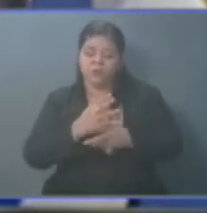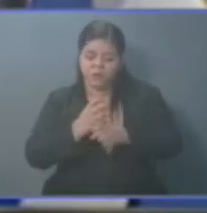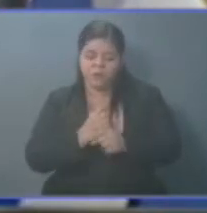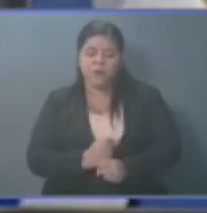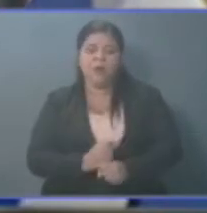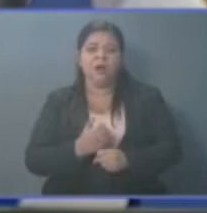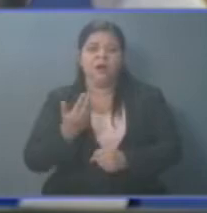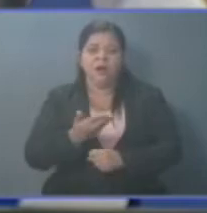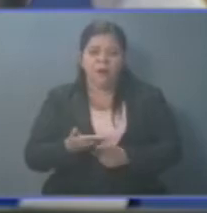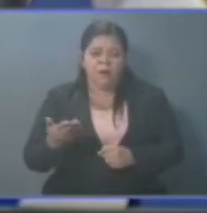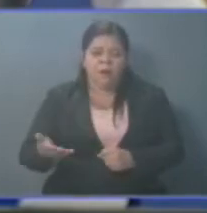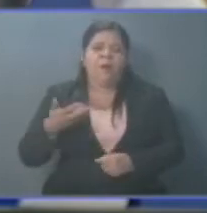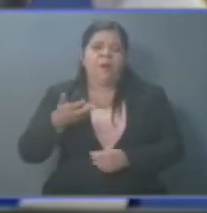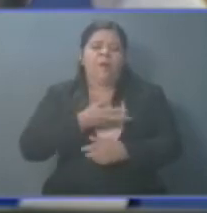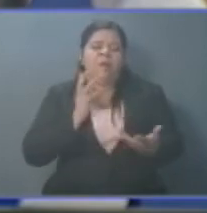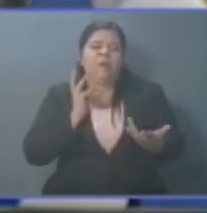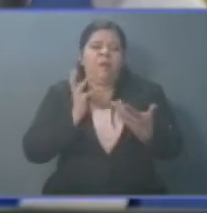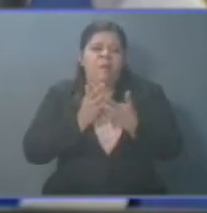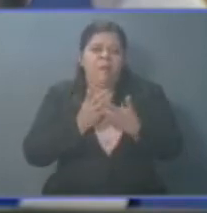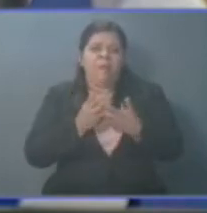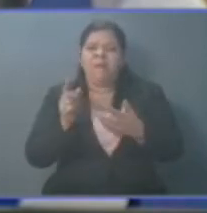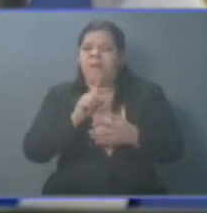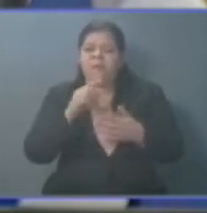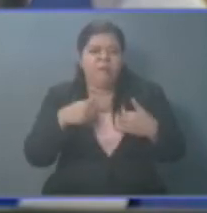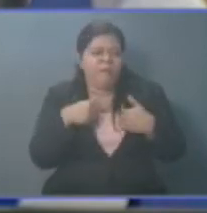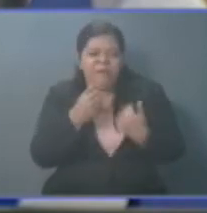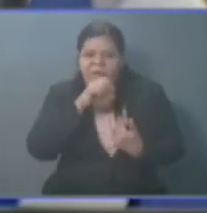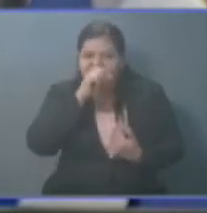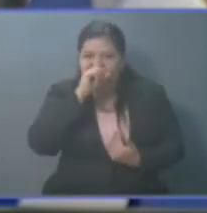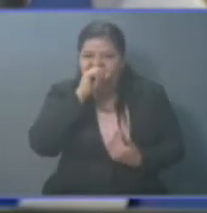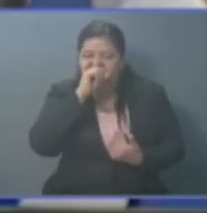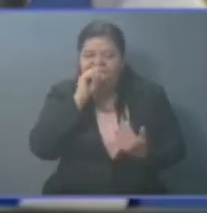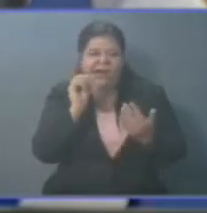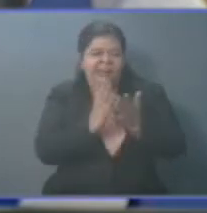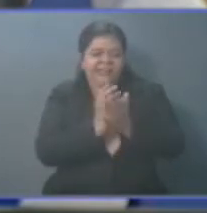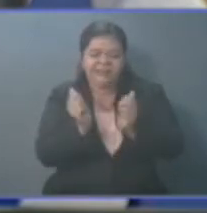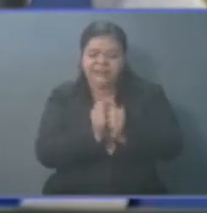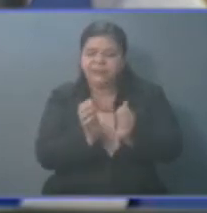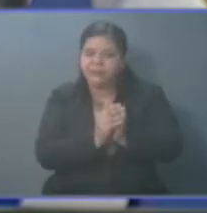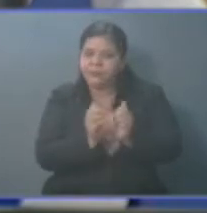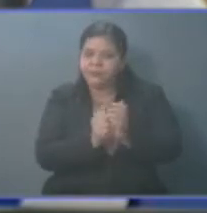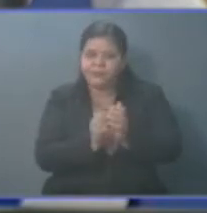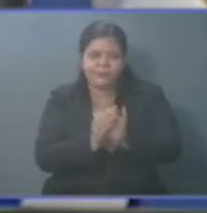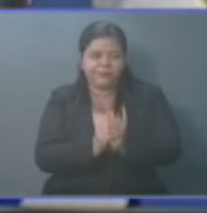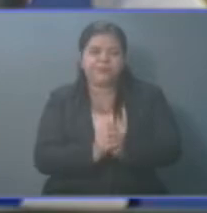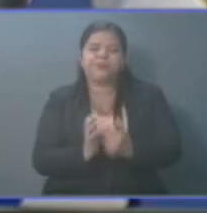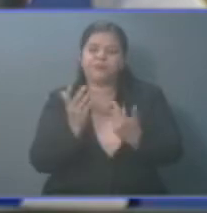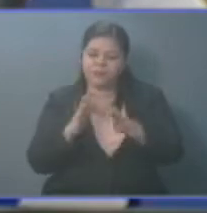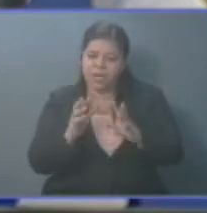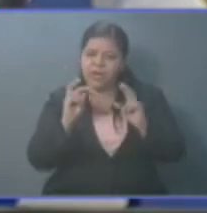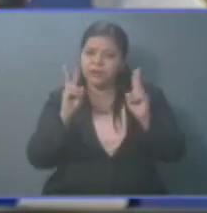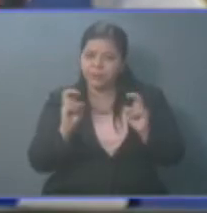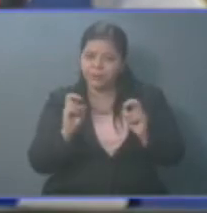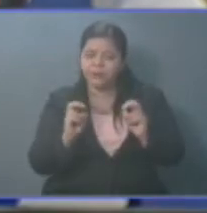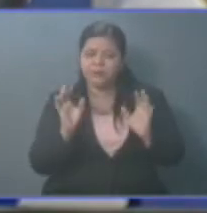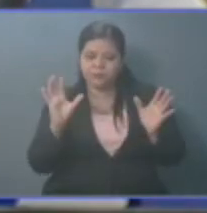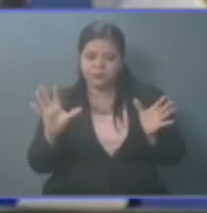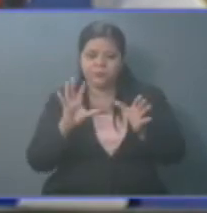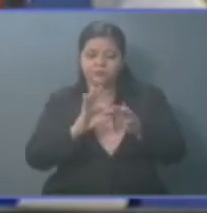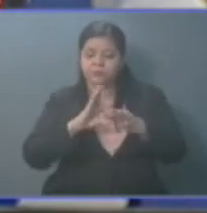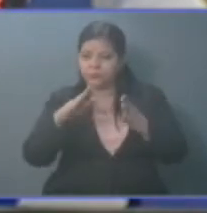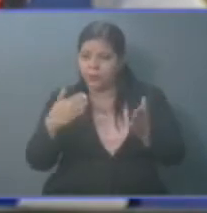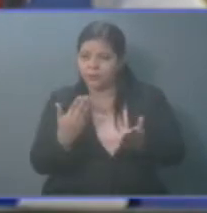que esos elementos quedan y que no tenemos incompatibilidades con otros. Hay temas ahí que tienen que tener